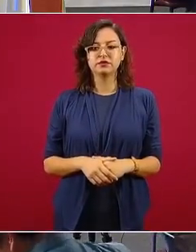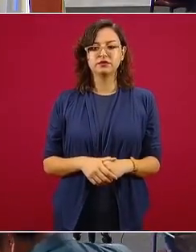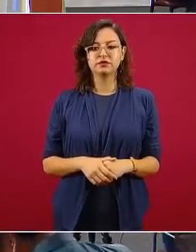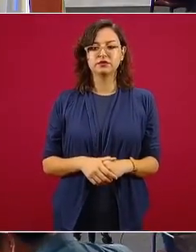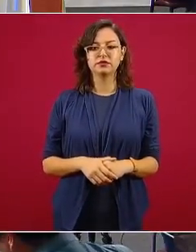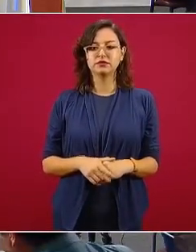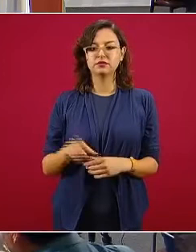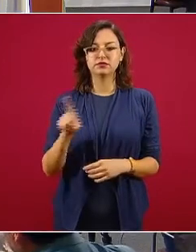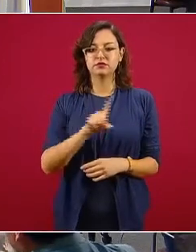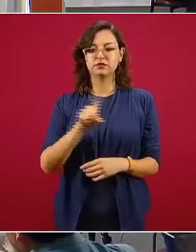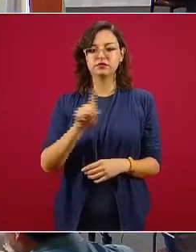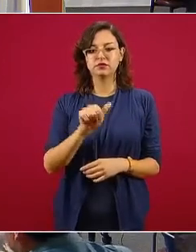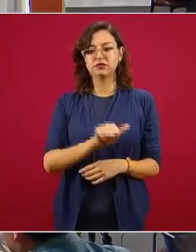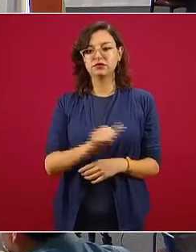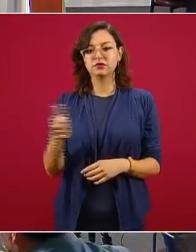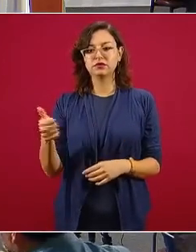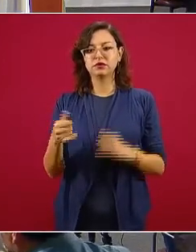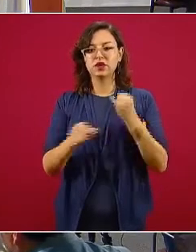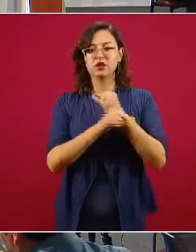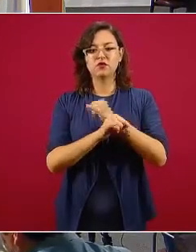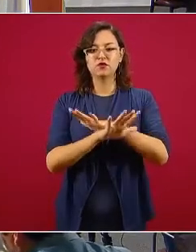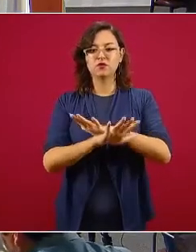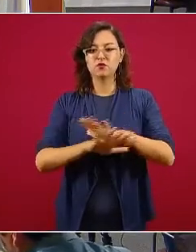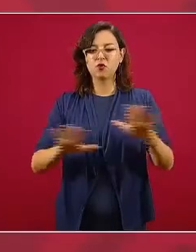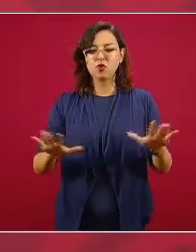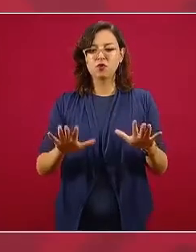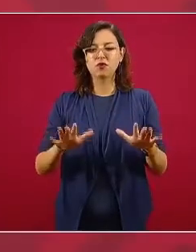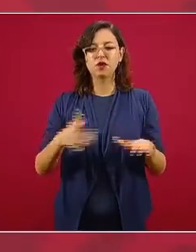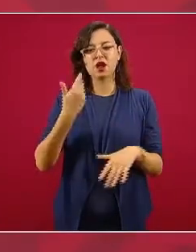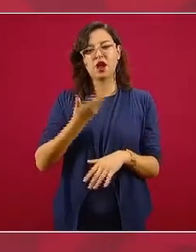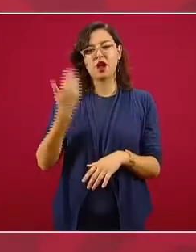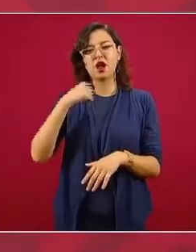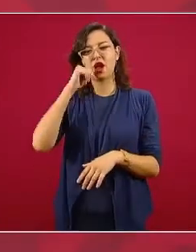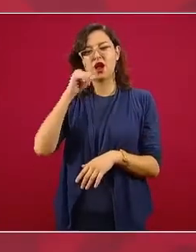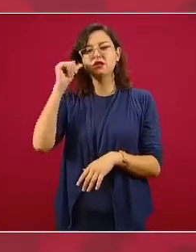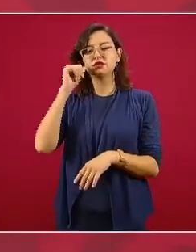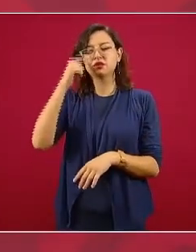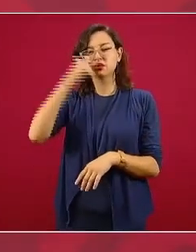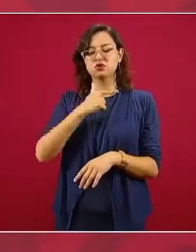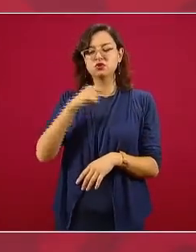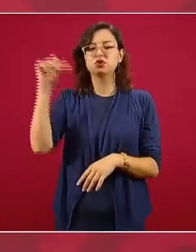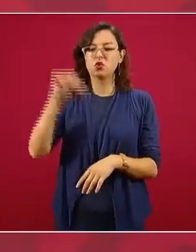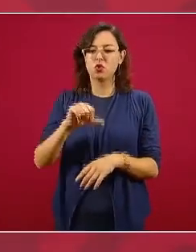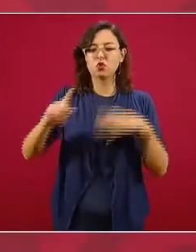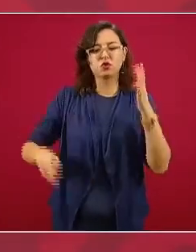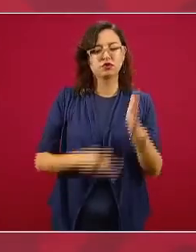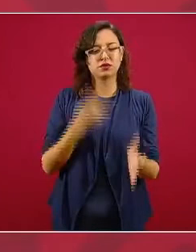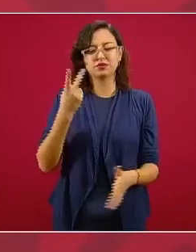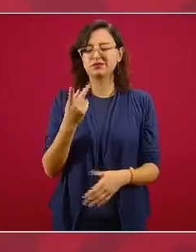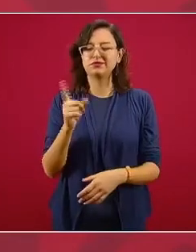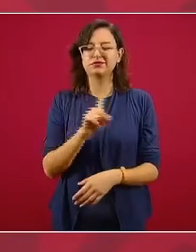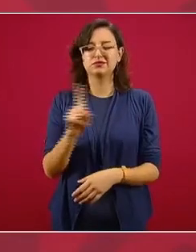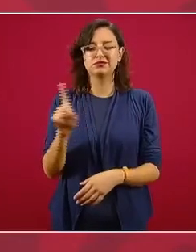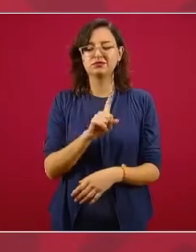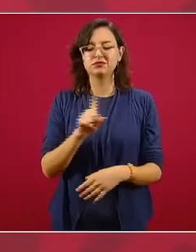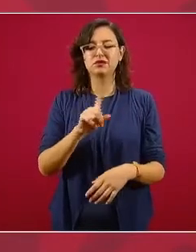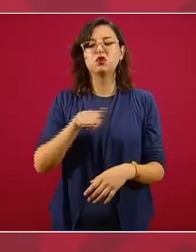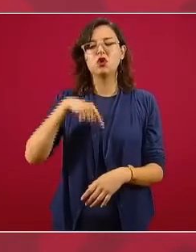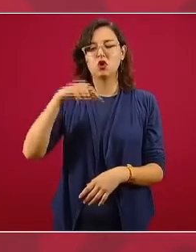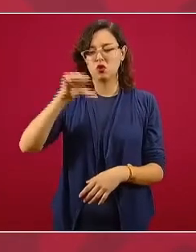esta. Si el informe técnico, como ya lo dimos anoche y vamos a volver a darlo, ya no se los